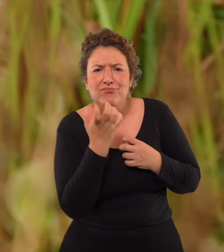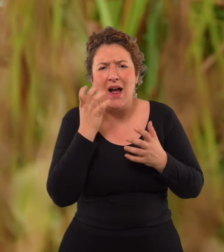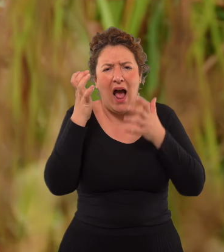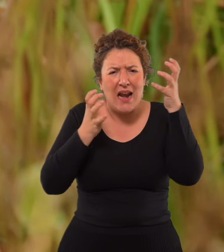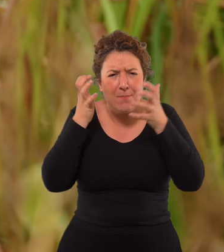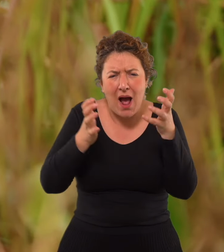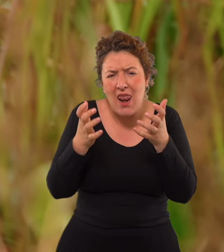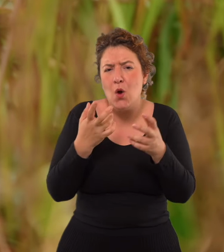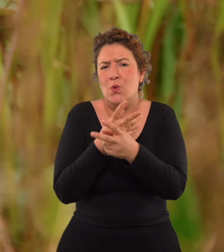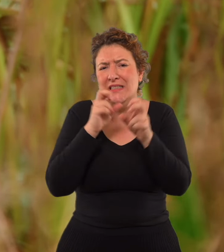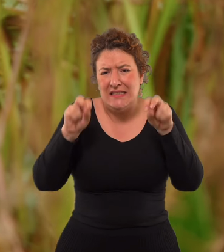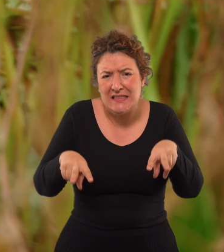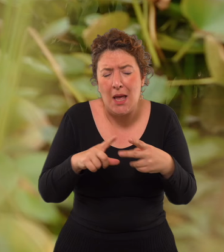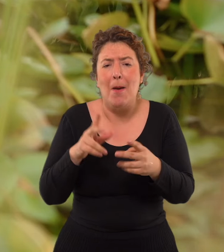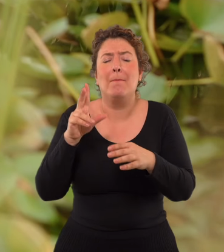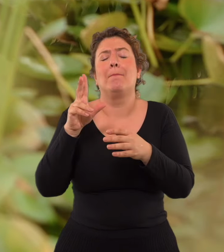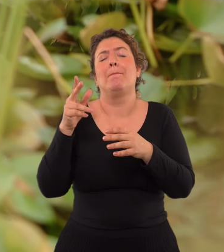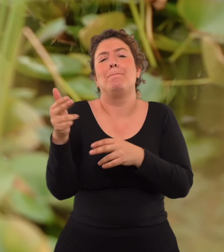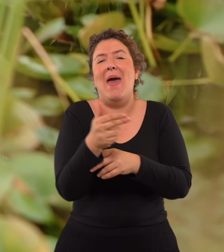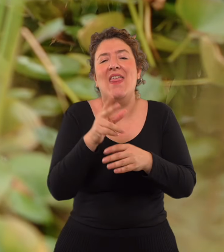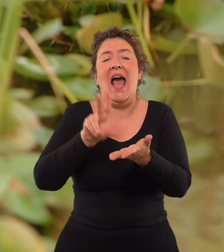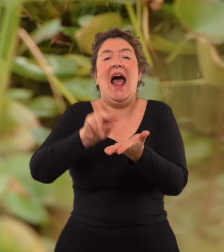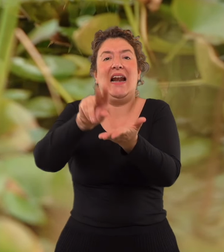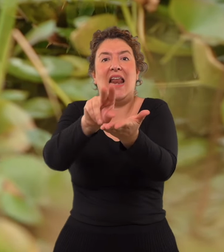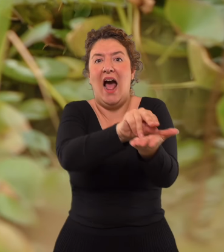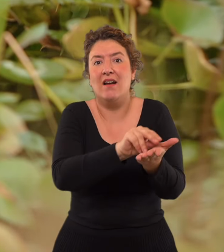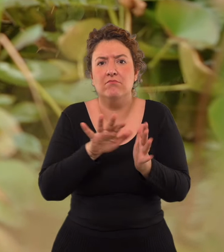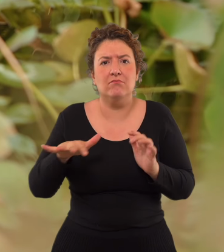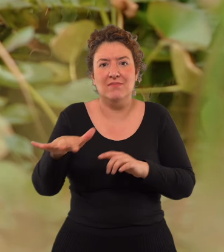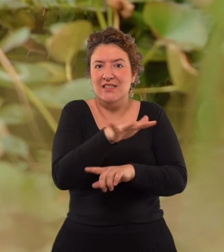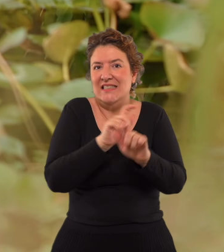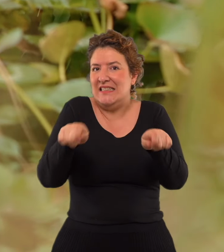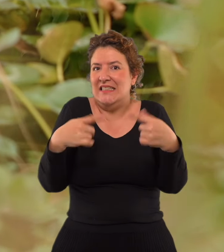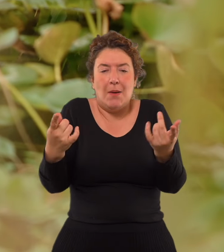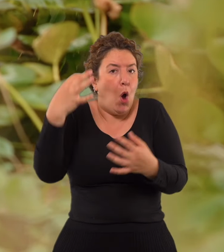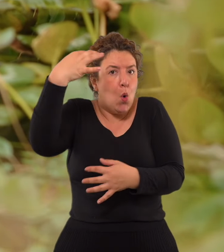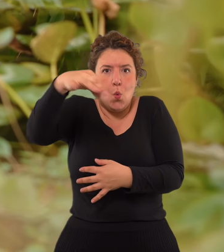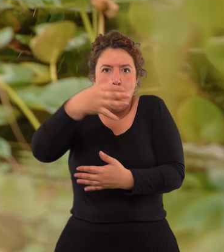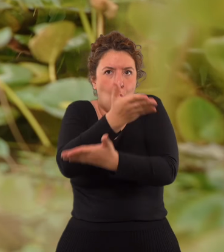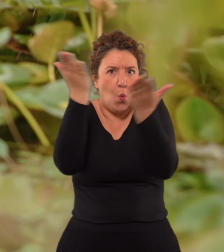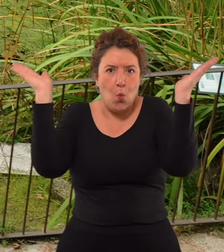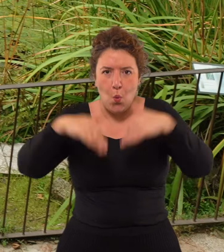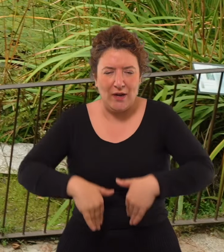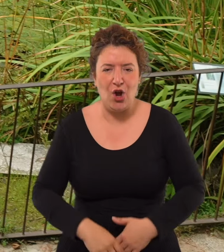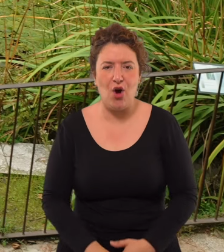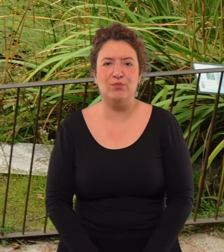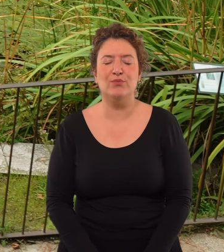vida en forma de invertebrados, peces y ranas, dando lugar a un ecosistema único.